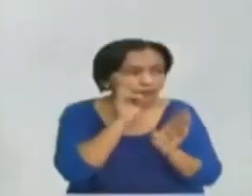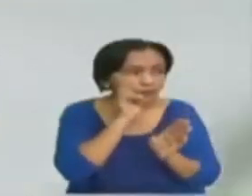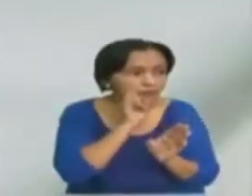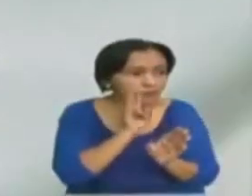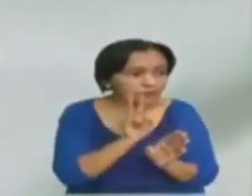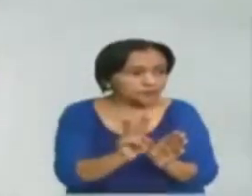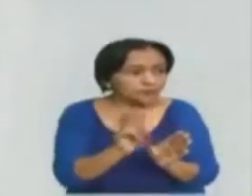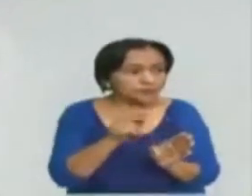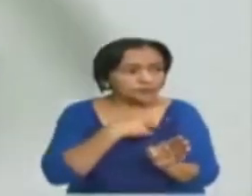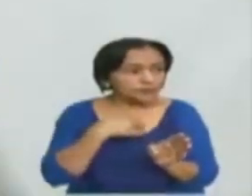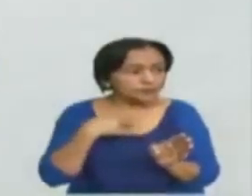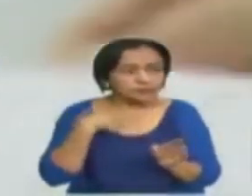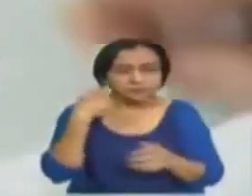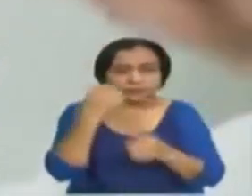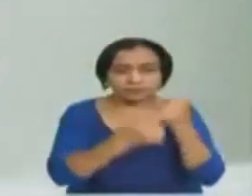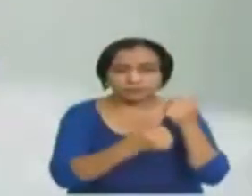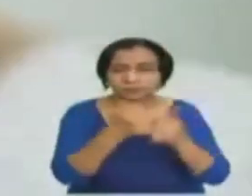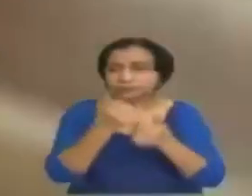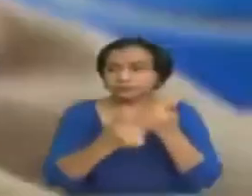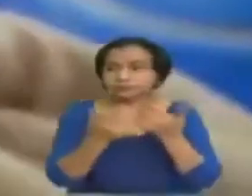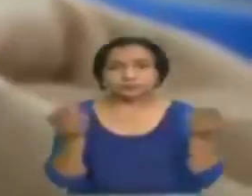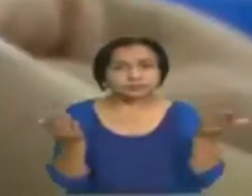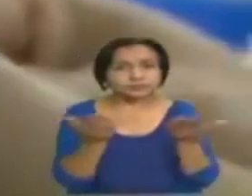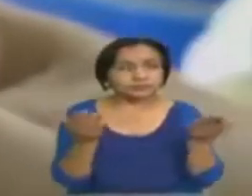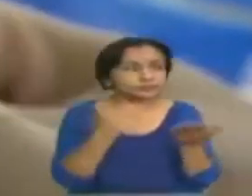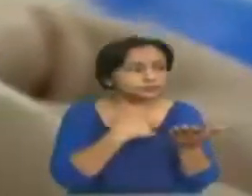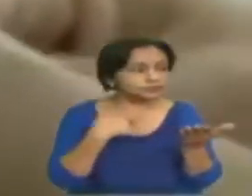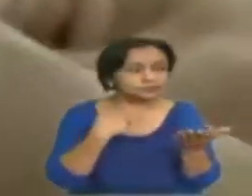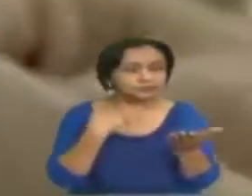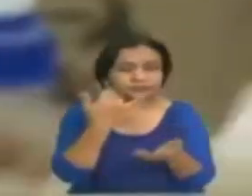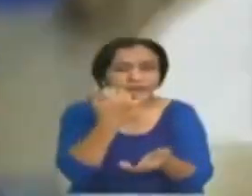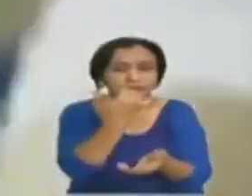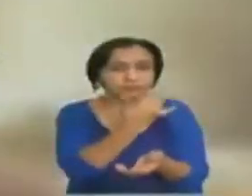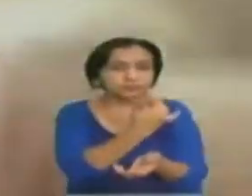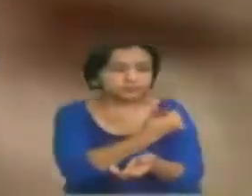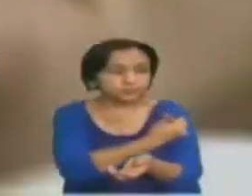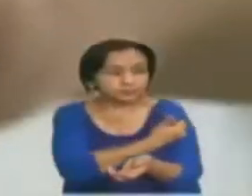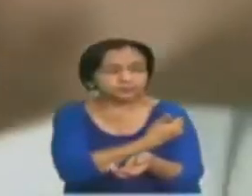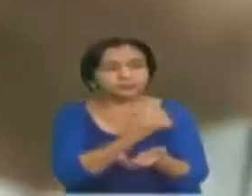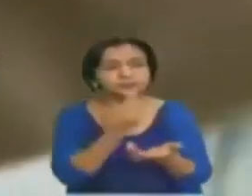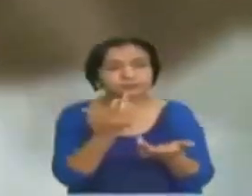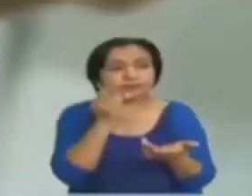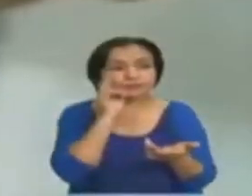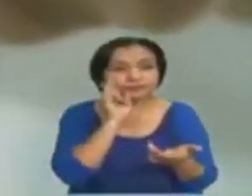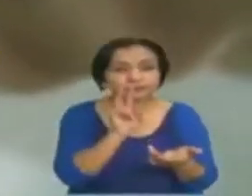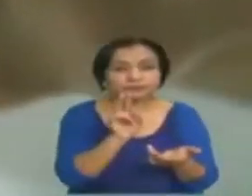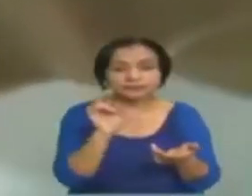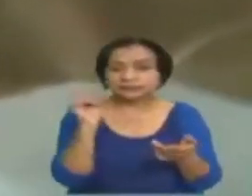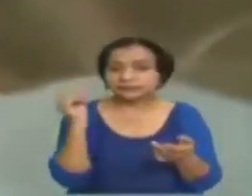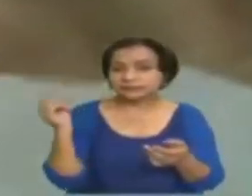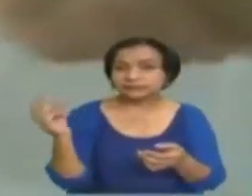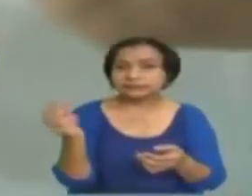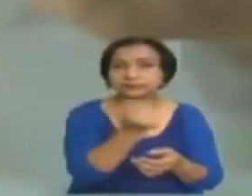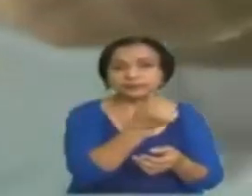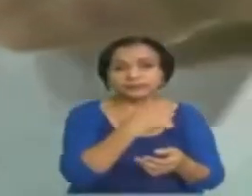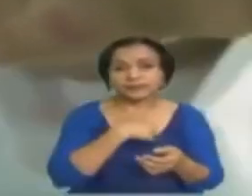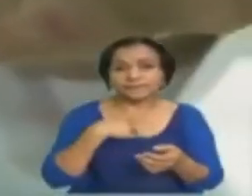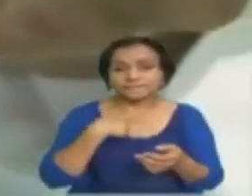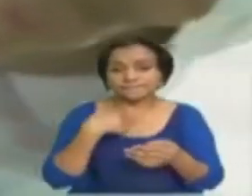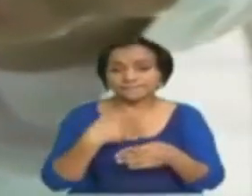54.908 dosis aplicadas de las 190.000 con un cumplimiento entonces del